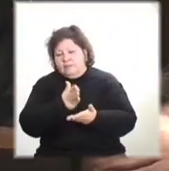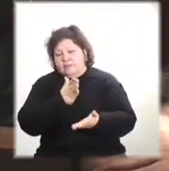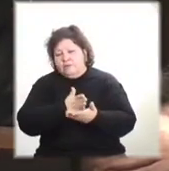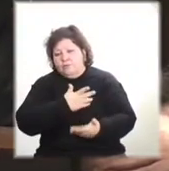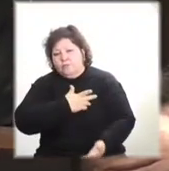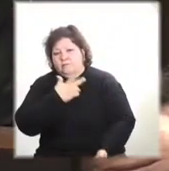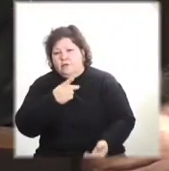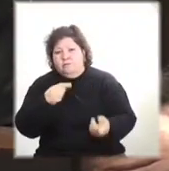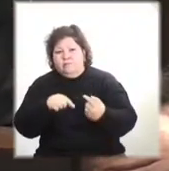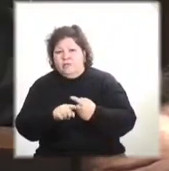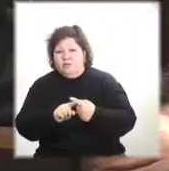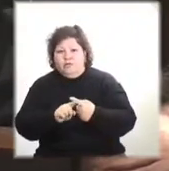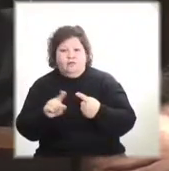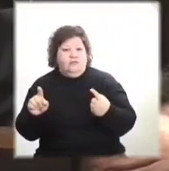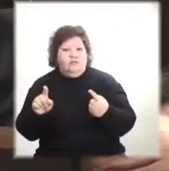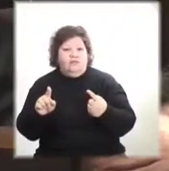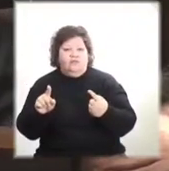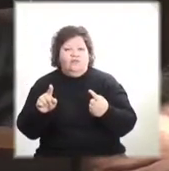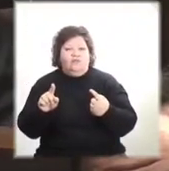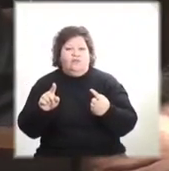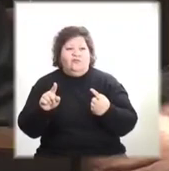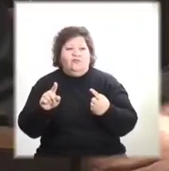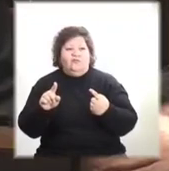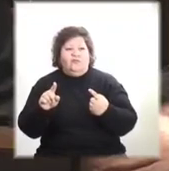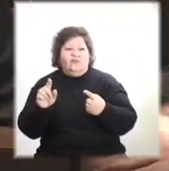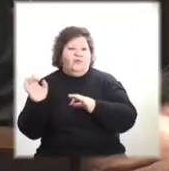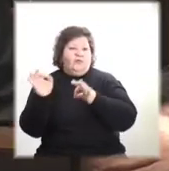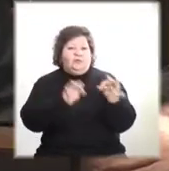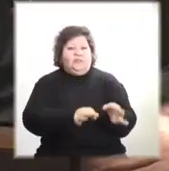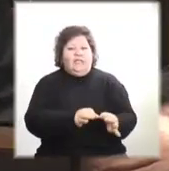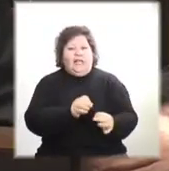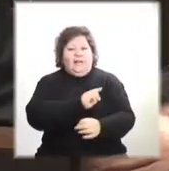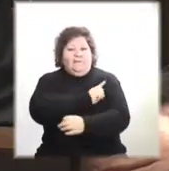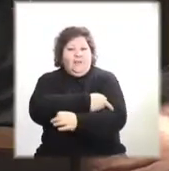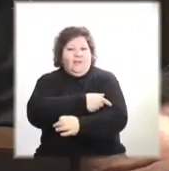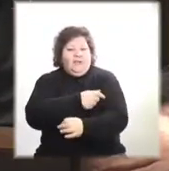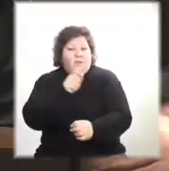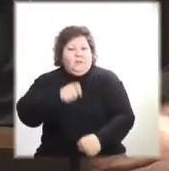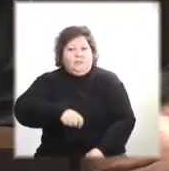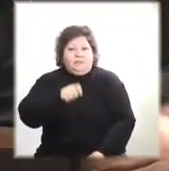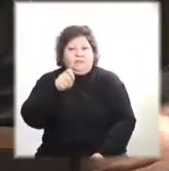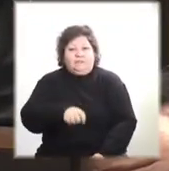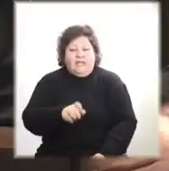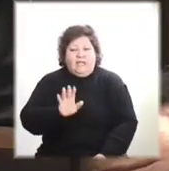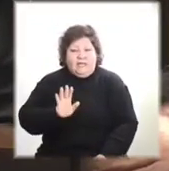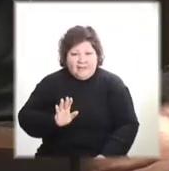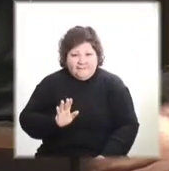Judicial, que es el que debe juzgar. Es decir que sin